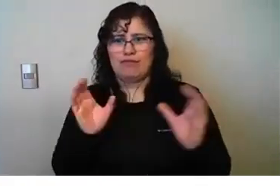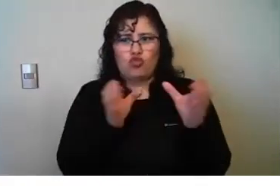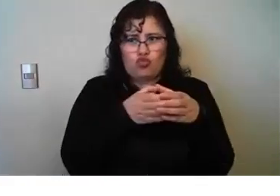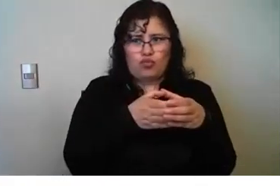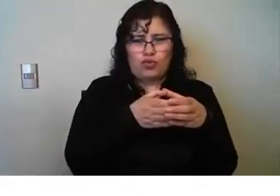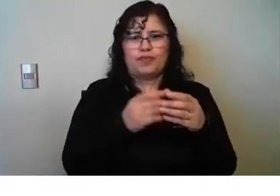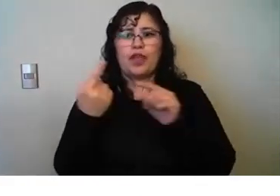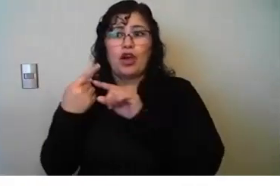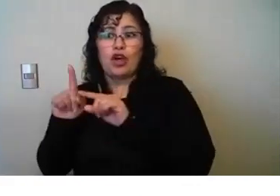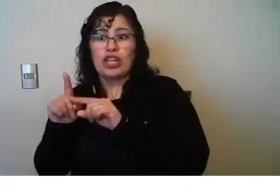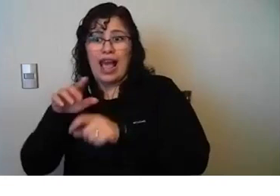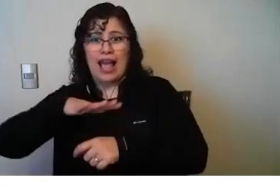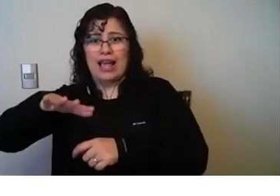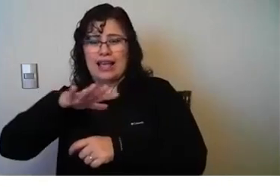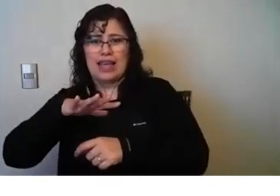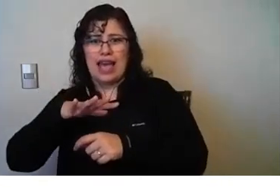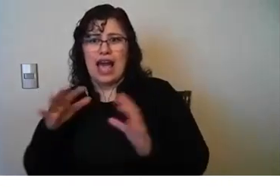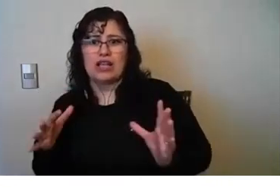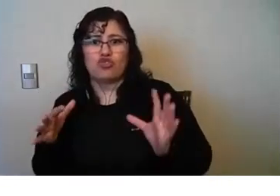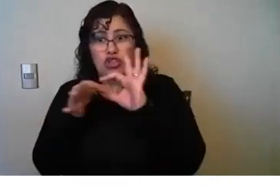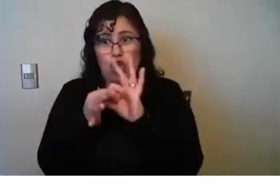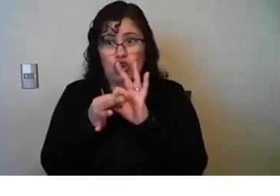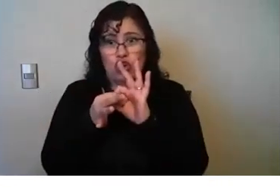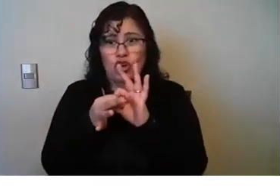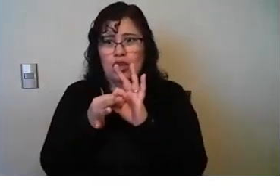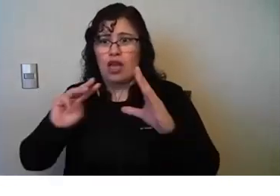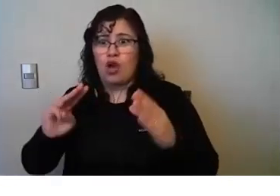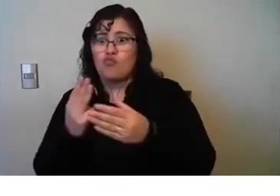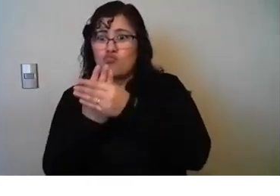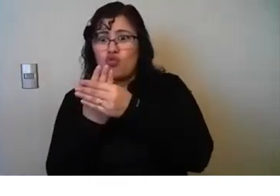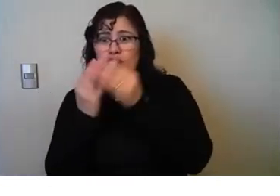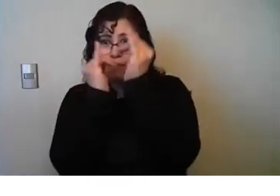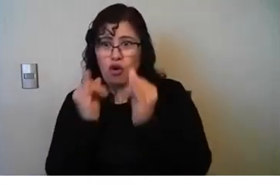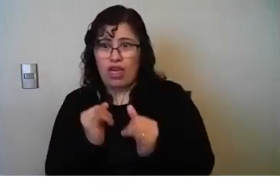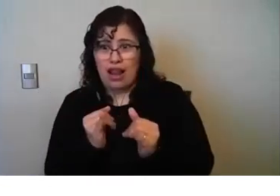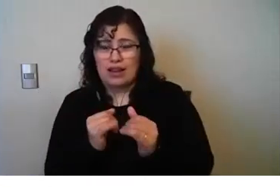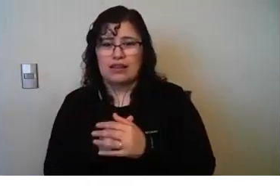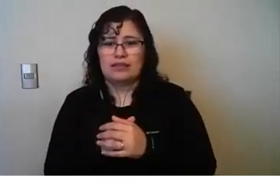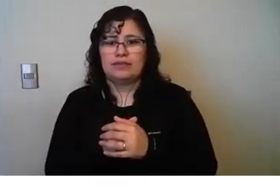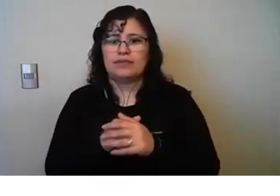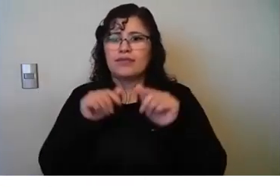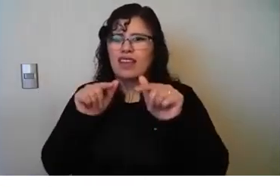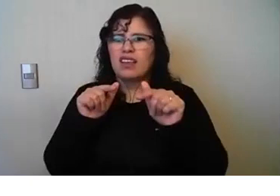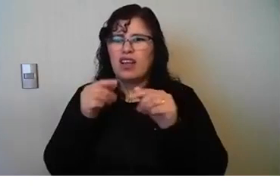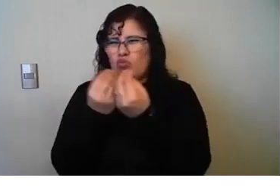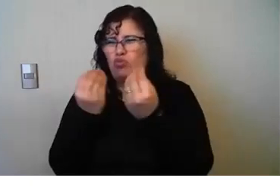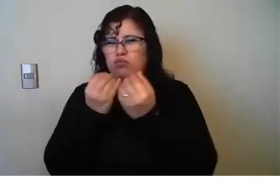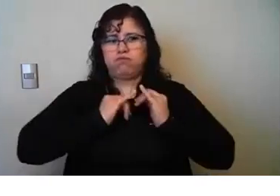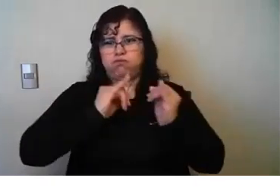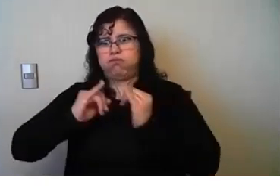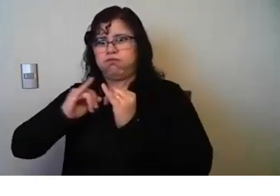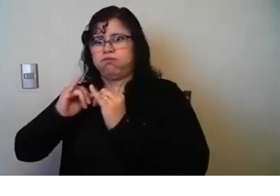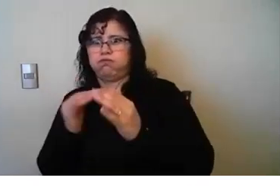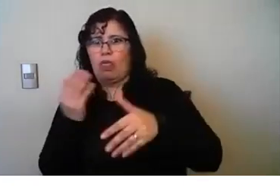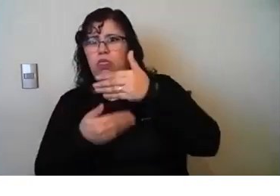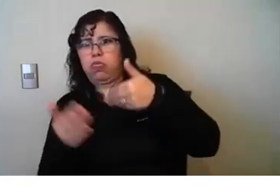Áreas de asociación multimodal reciben mucho tipo de información, la procesan,